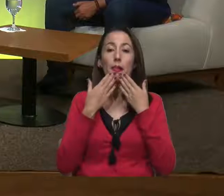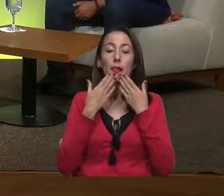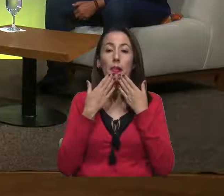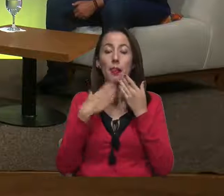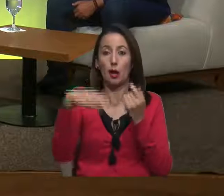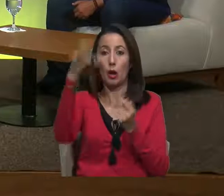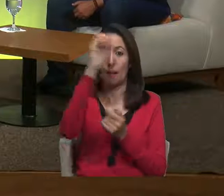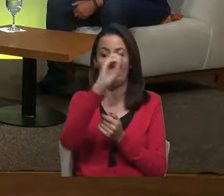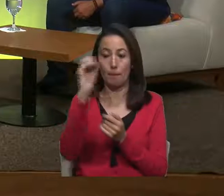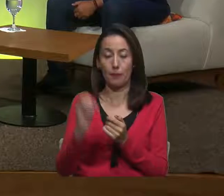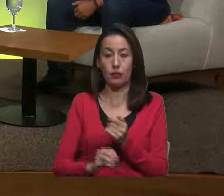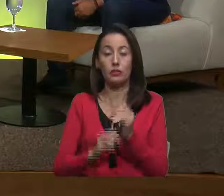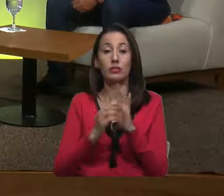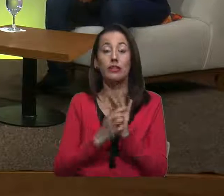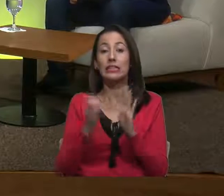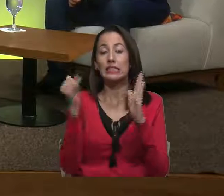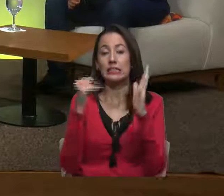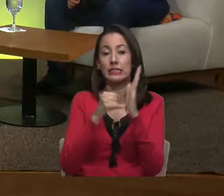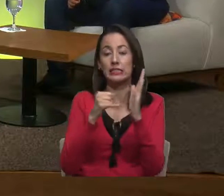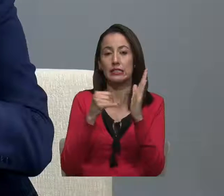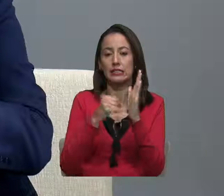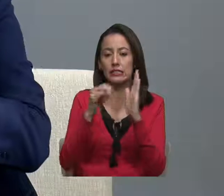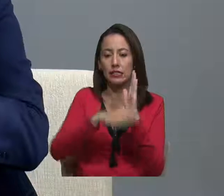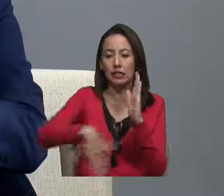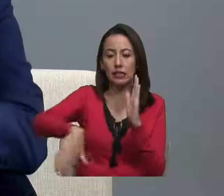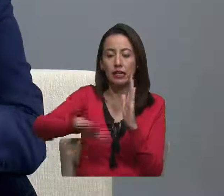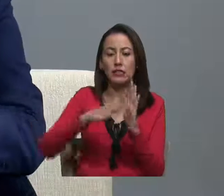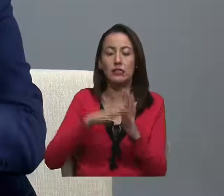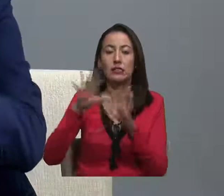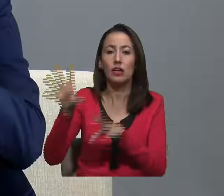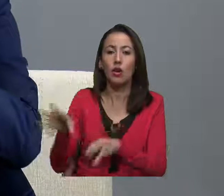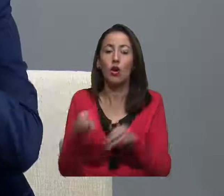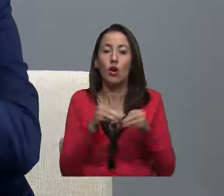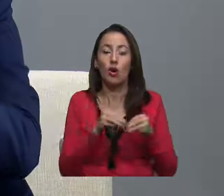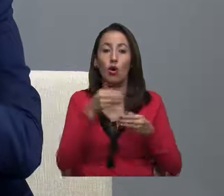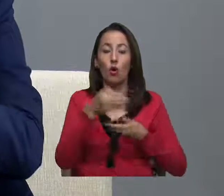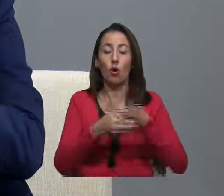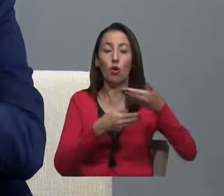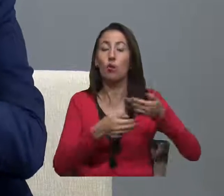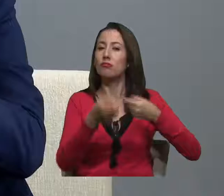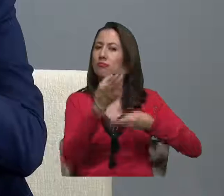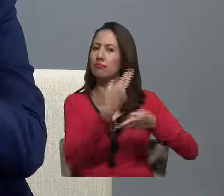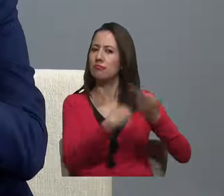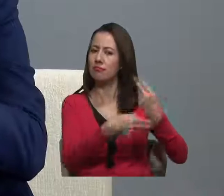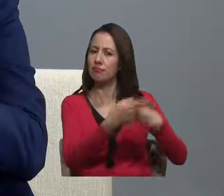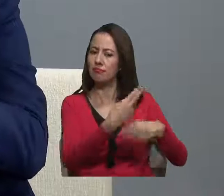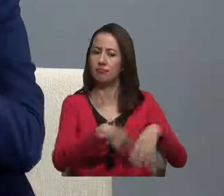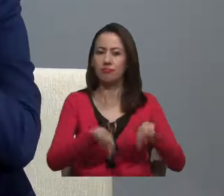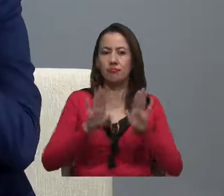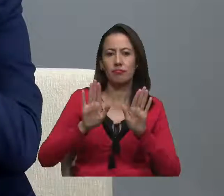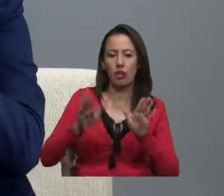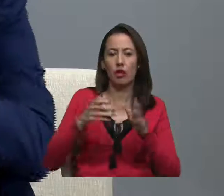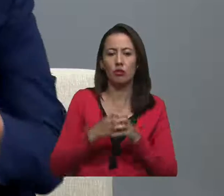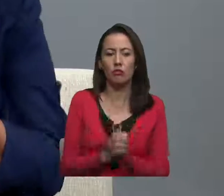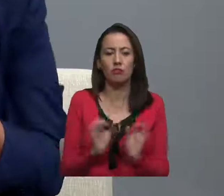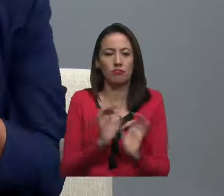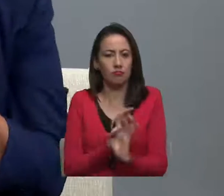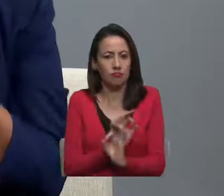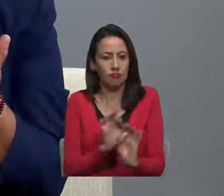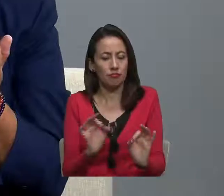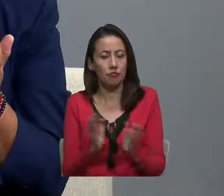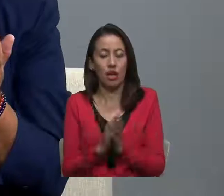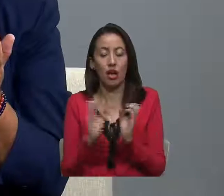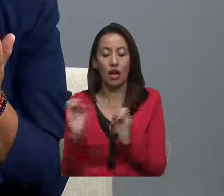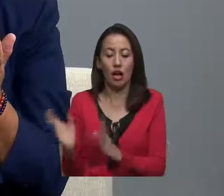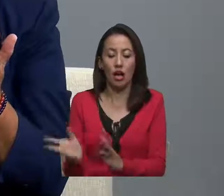del interés ganado se invierte en la recuperación de un negocio o de un emprendimiento nada más pero